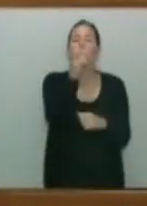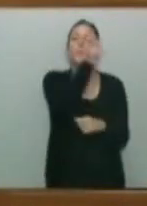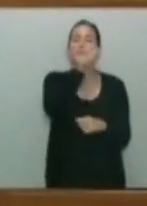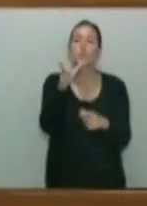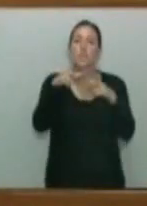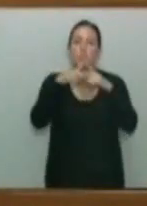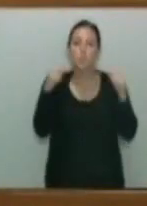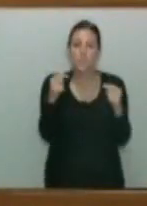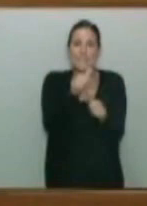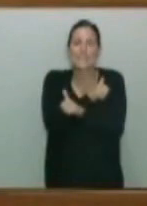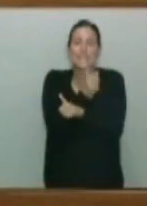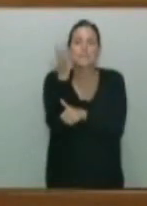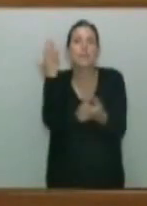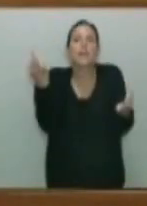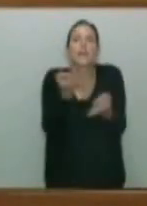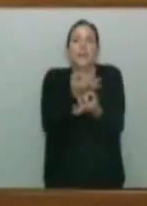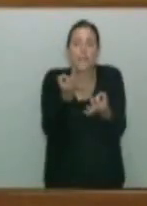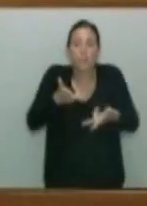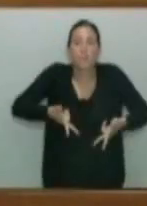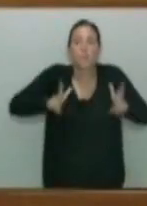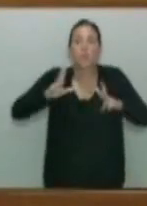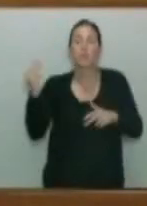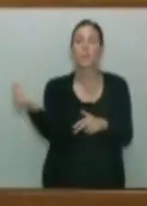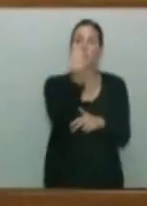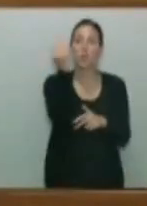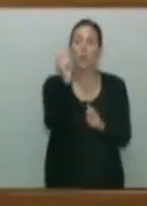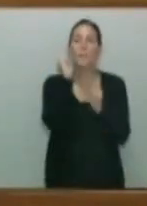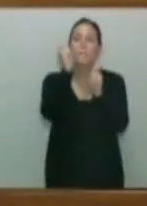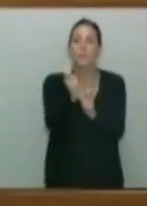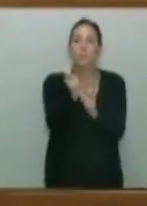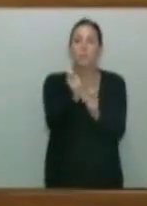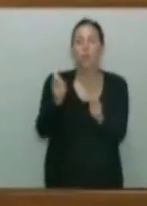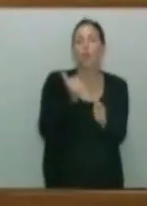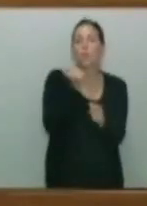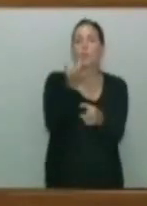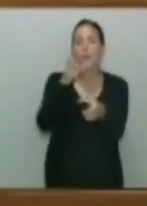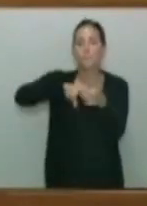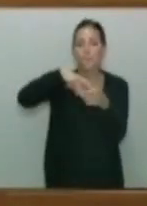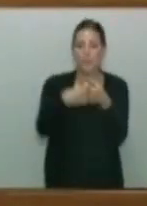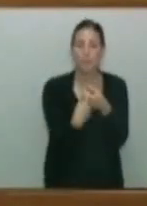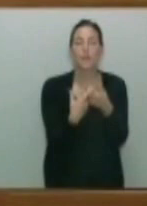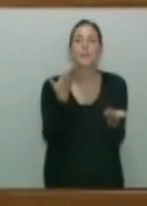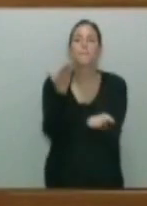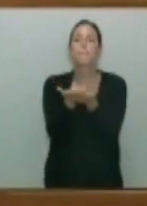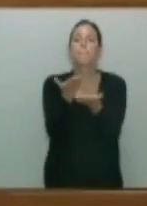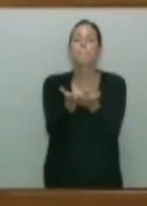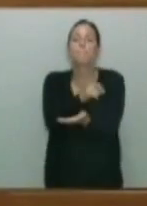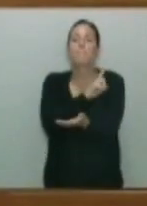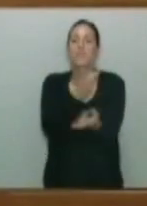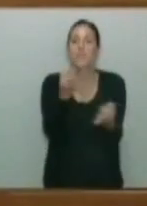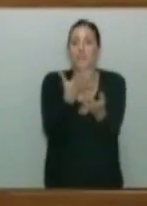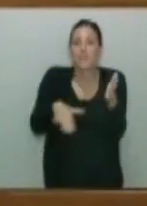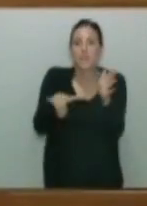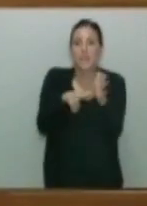esperando que mejoremos esta democracia, están esperando que les demos oportunidad de participar, están pidiéndonos acercarse al